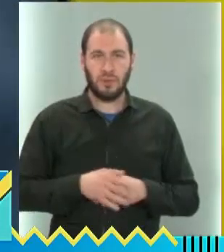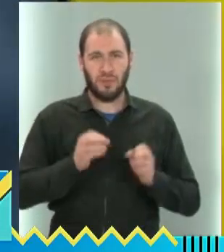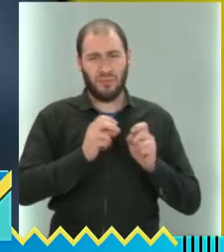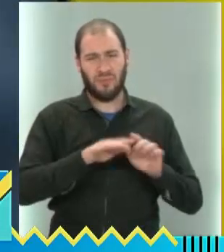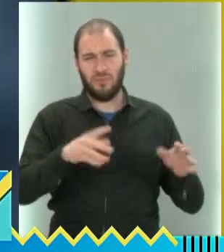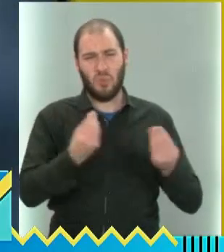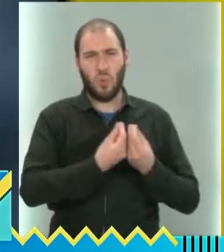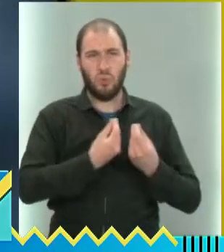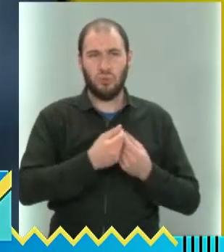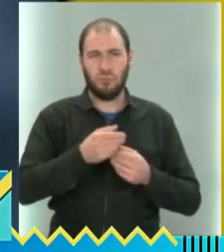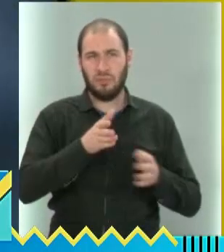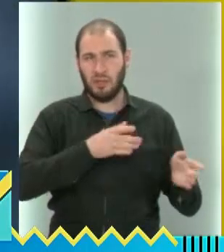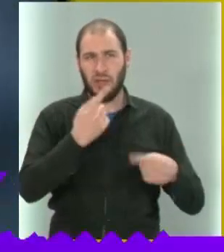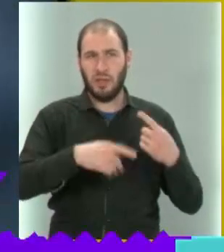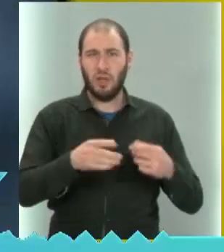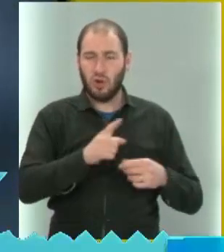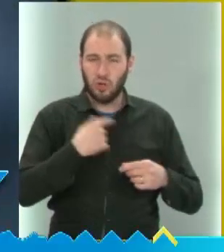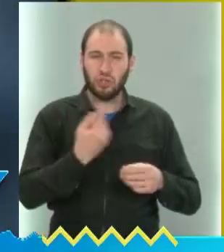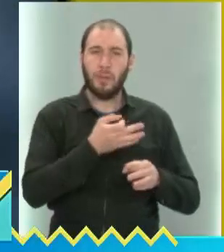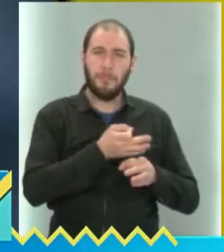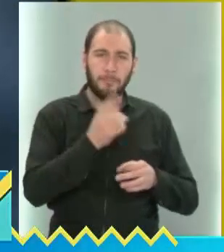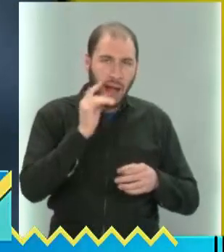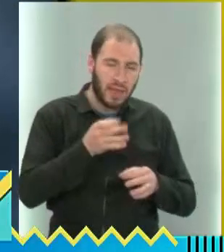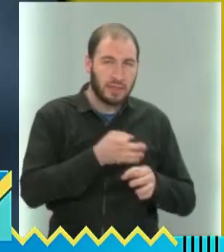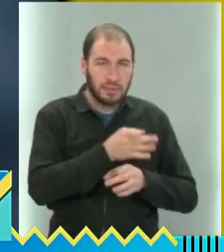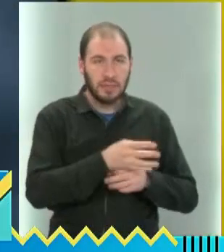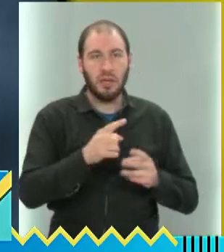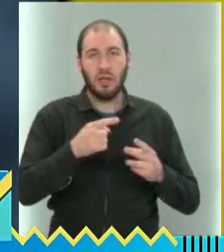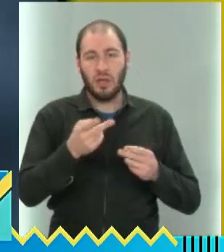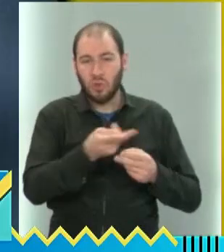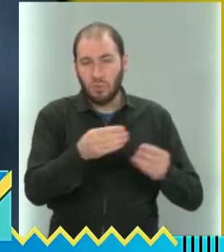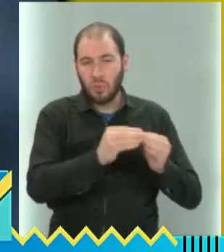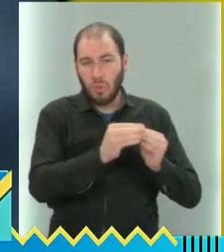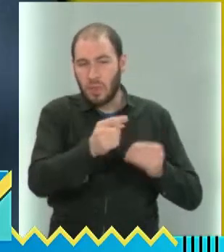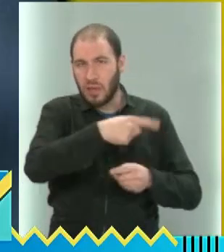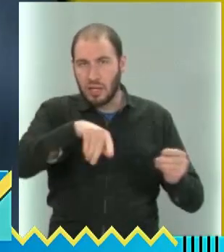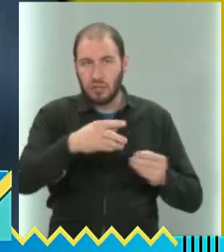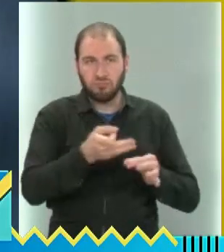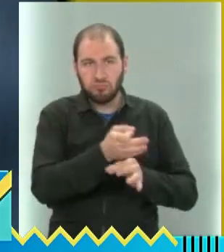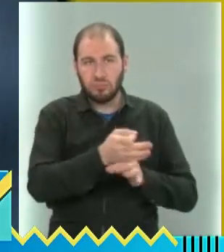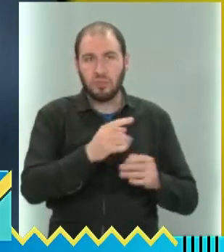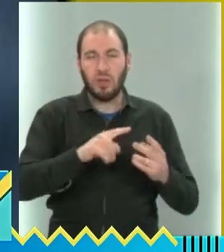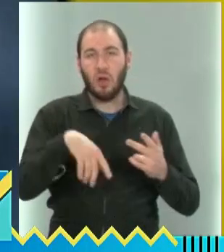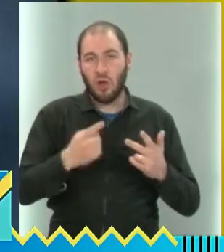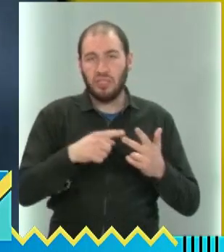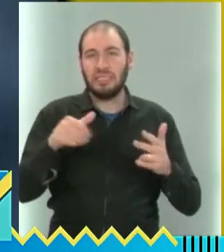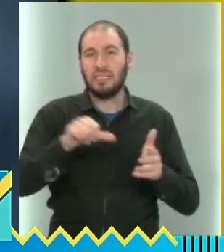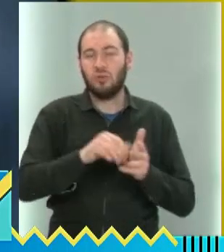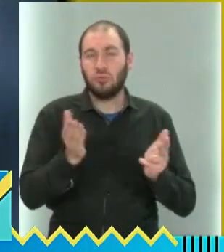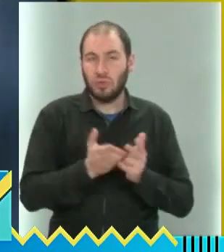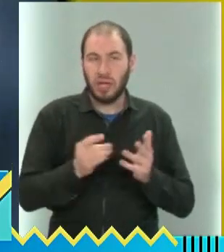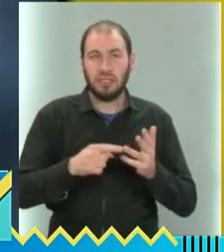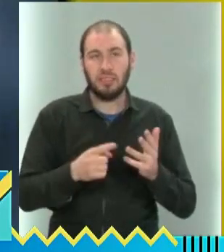múltiple ahora, de todos lados, las que le damos nosotros como padres, las que se dan entre ellos, entre compañeros, las que pueden tener del centro de